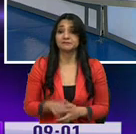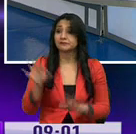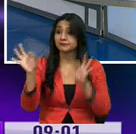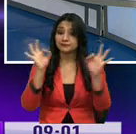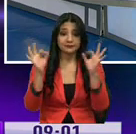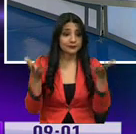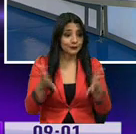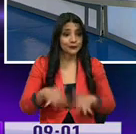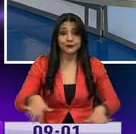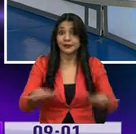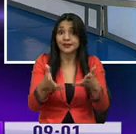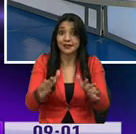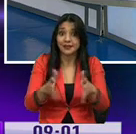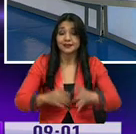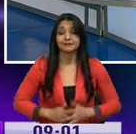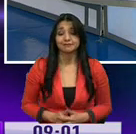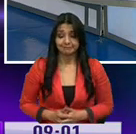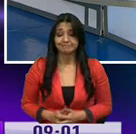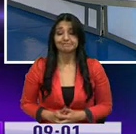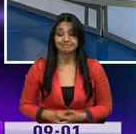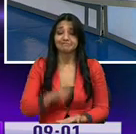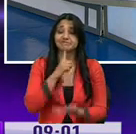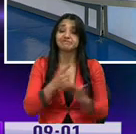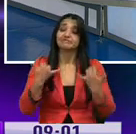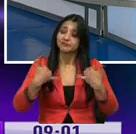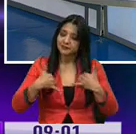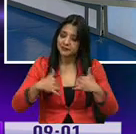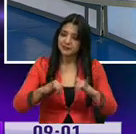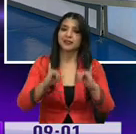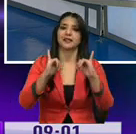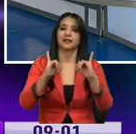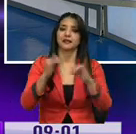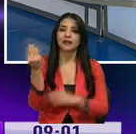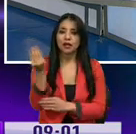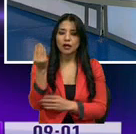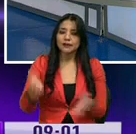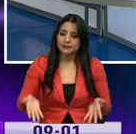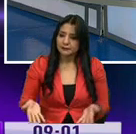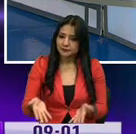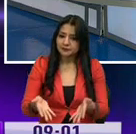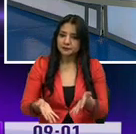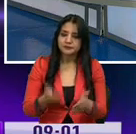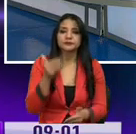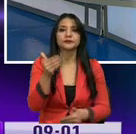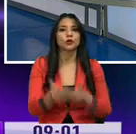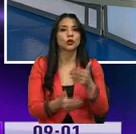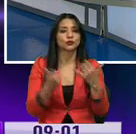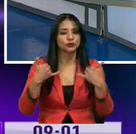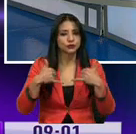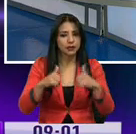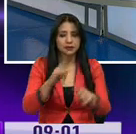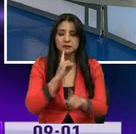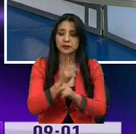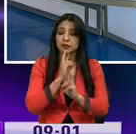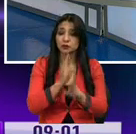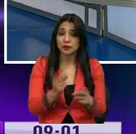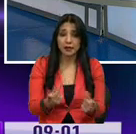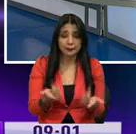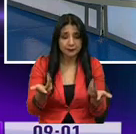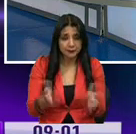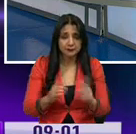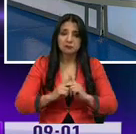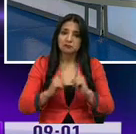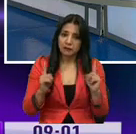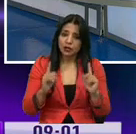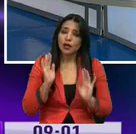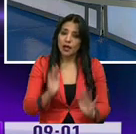yo? Bueno, ahora hay que, hay que seguir cultivando los muchachos de la sub-20, será un proceso largo, no esperen resultados inmediatos,